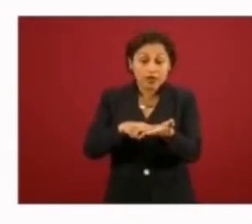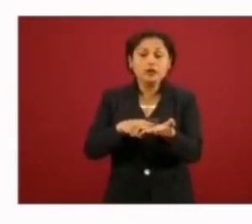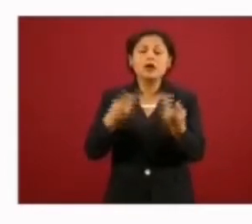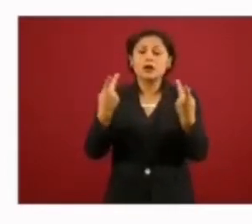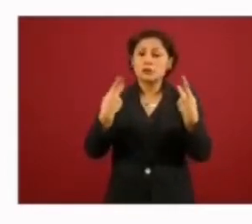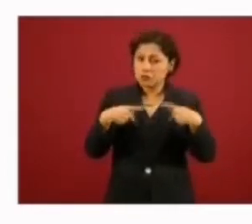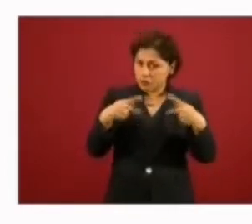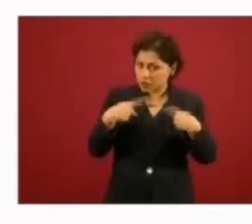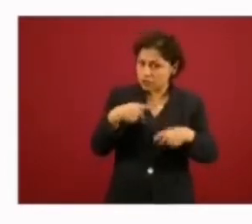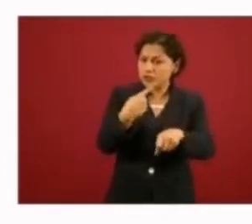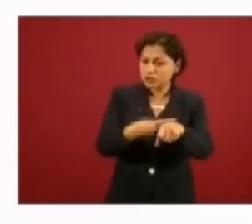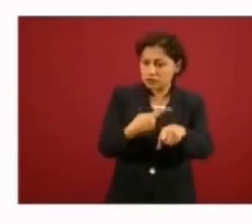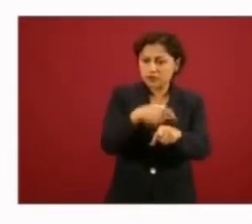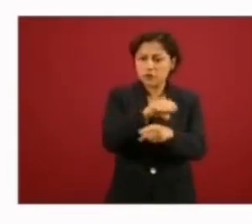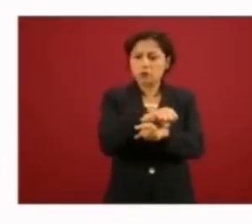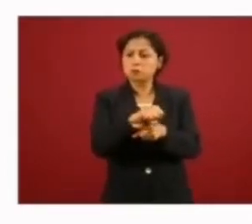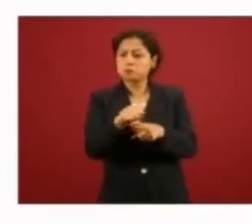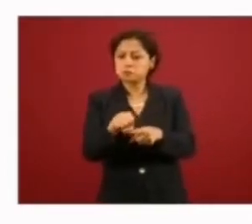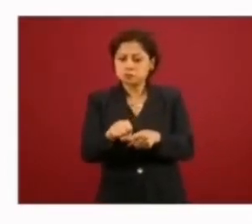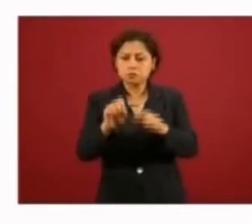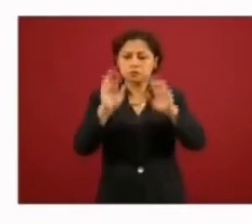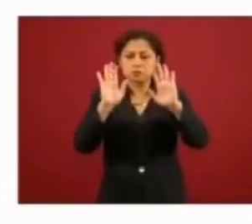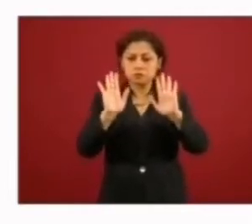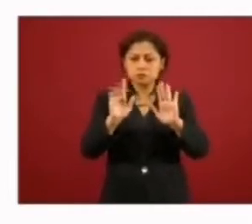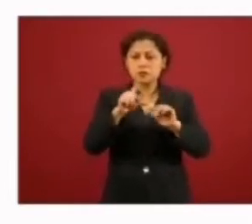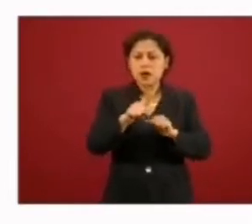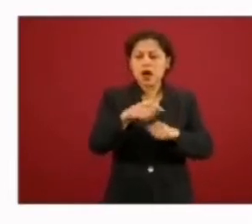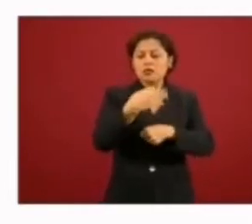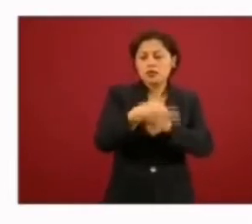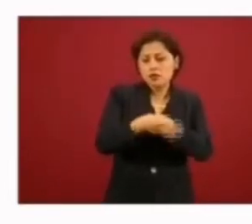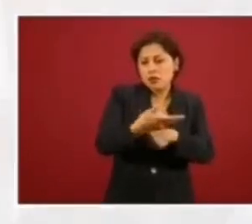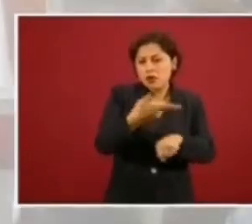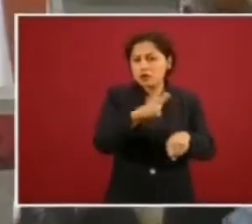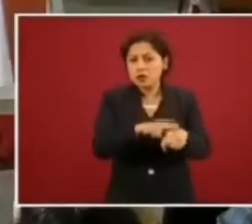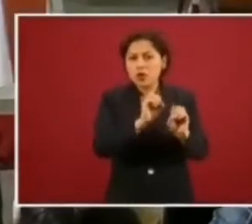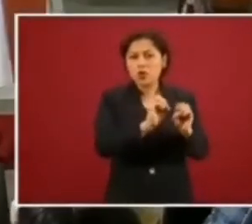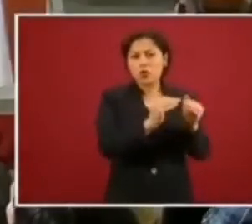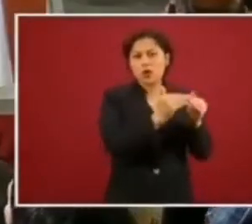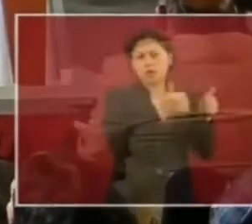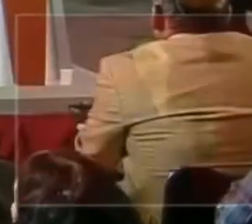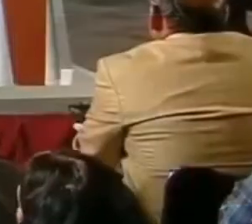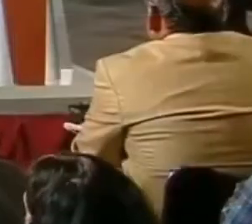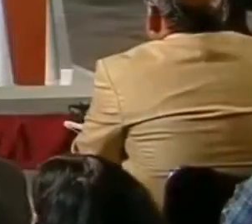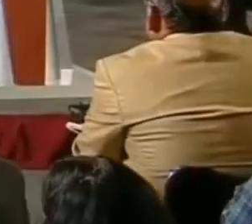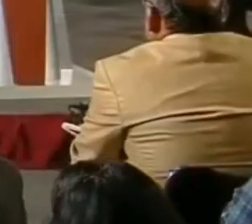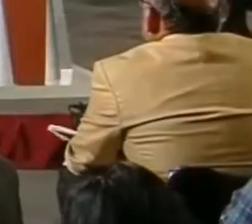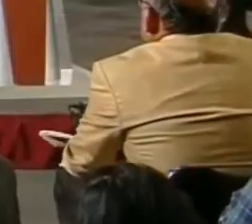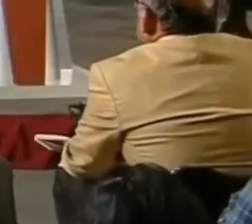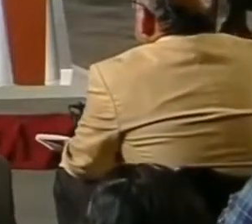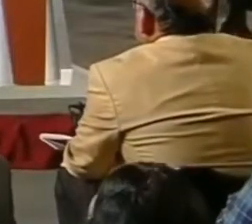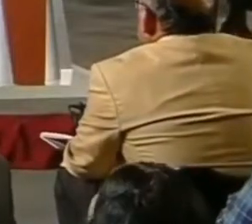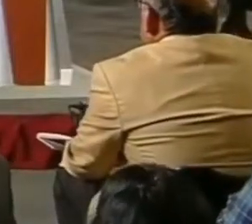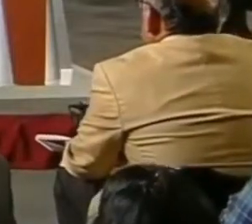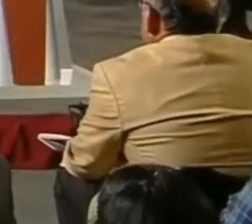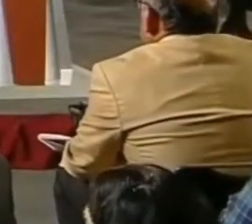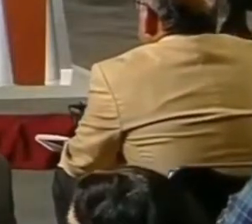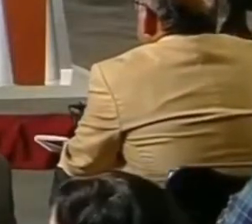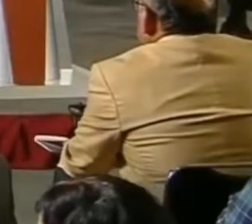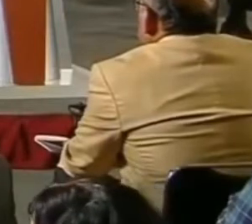enfermedad leve, que se ha manejado en forma ambulatoria en sus domicilios. La siguiente. Aquí se ve la